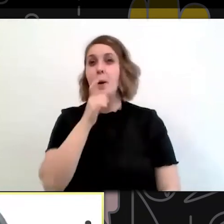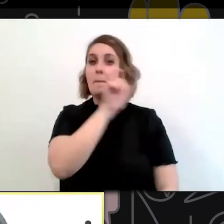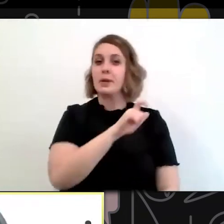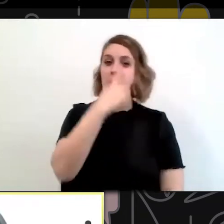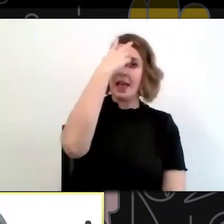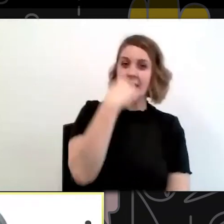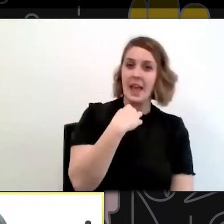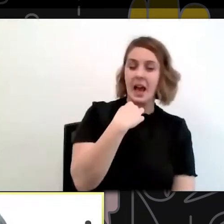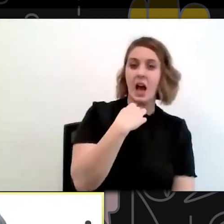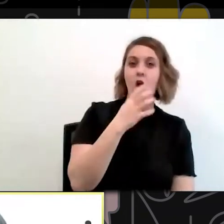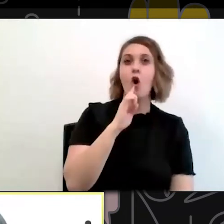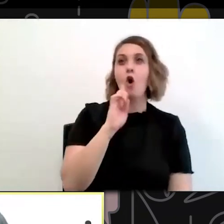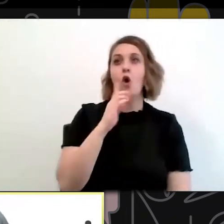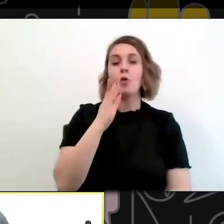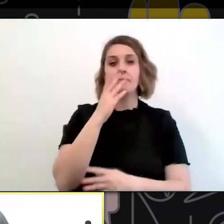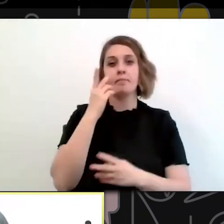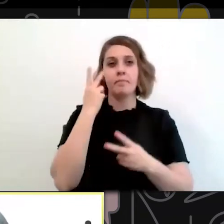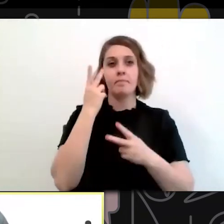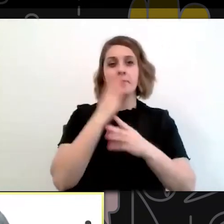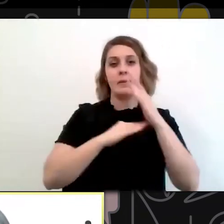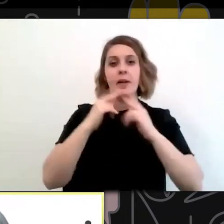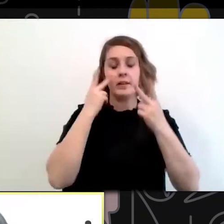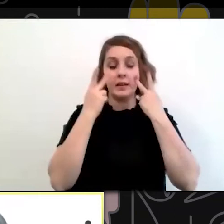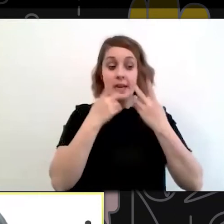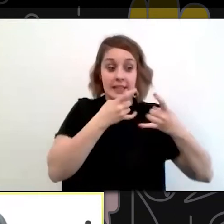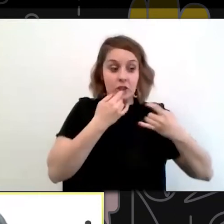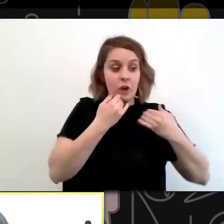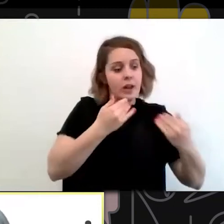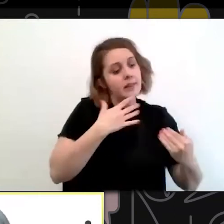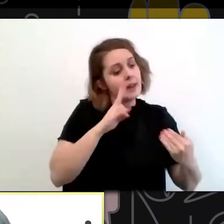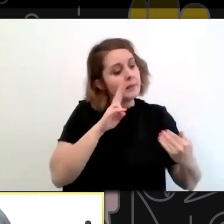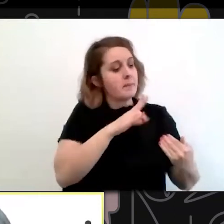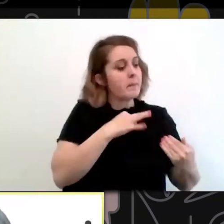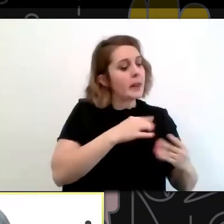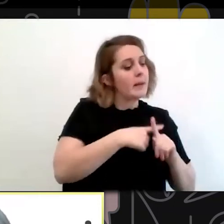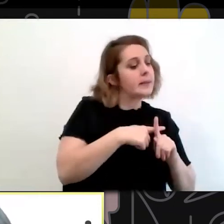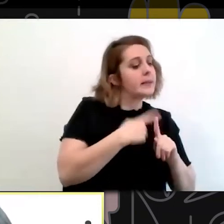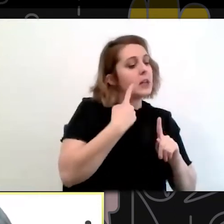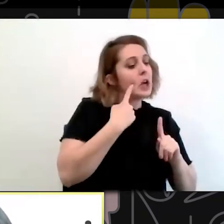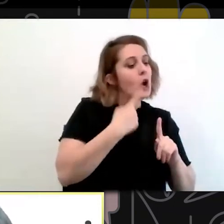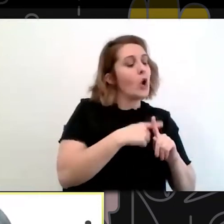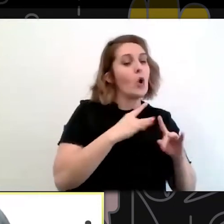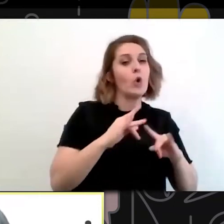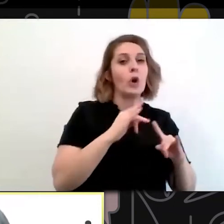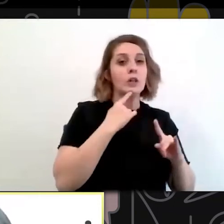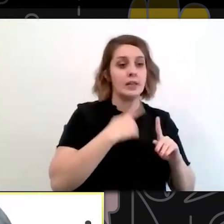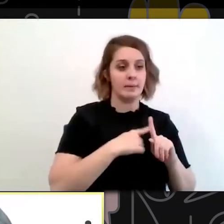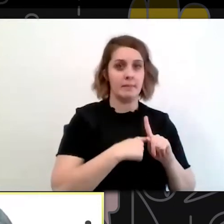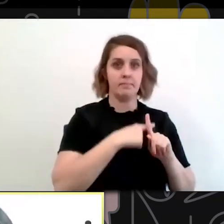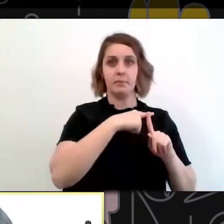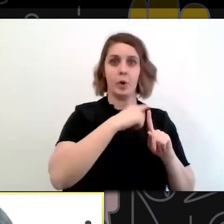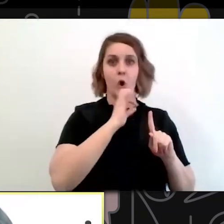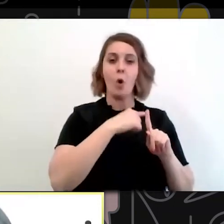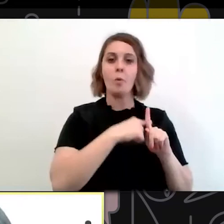visual, con el sensor podemos ver el nivel de glucosa que tenemos y si está subiendo o bajando, que